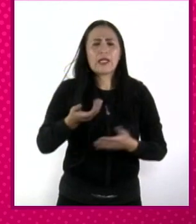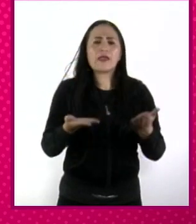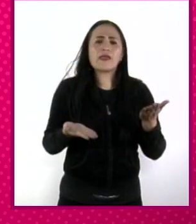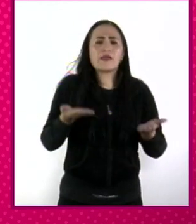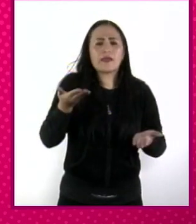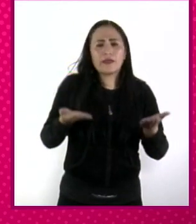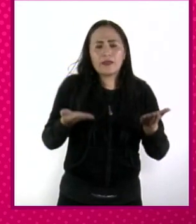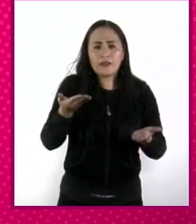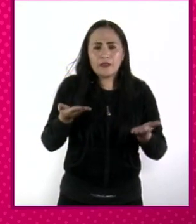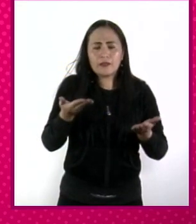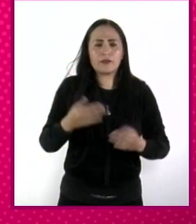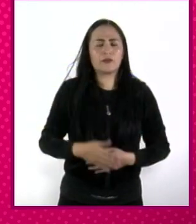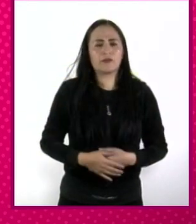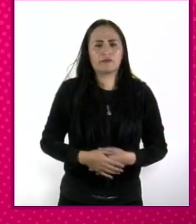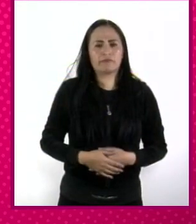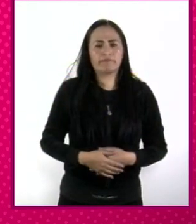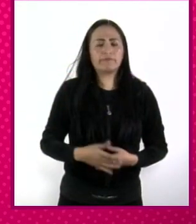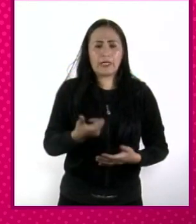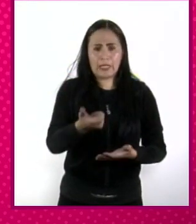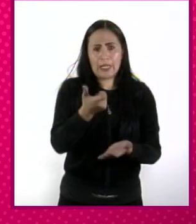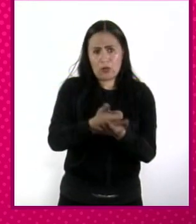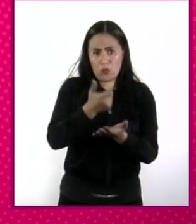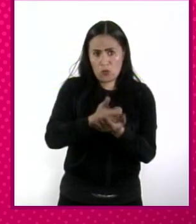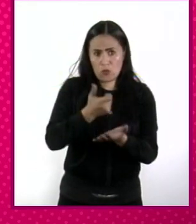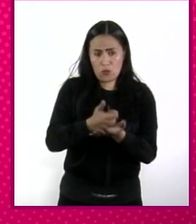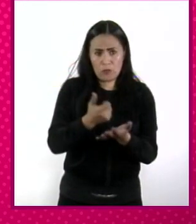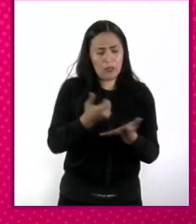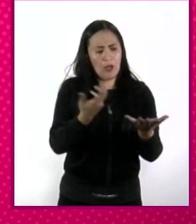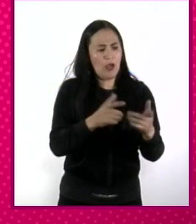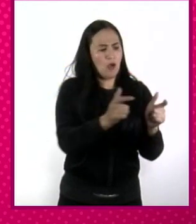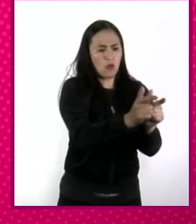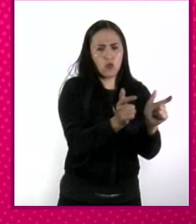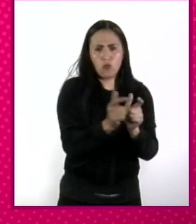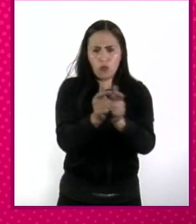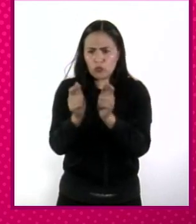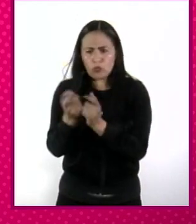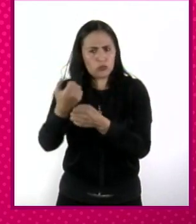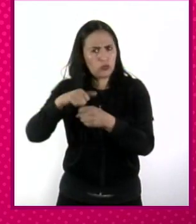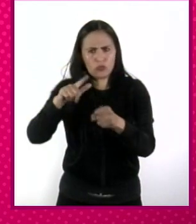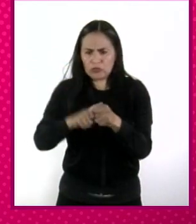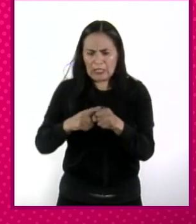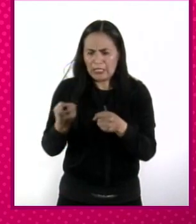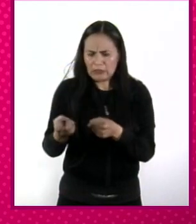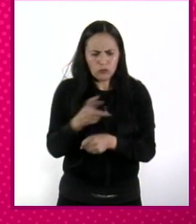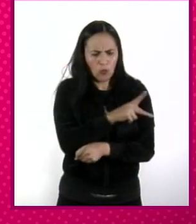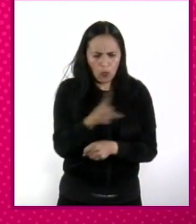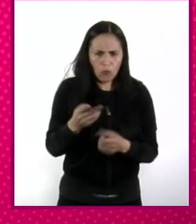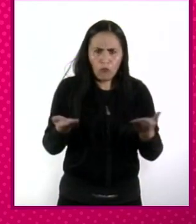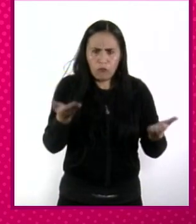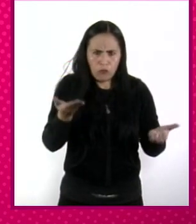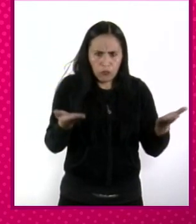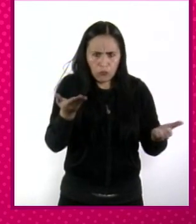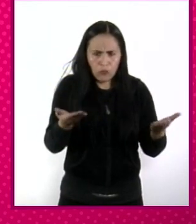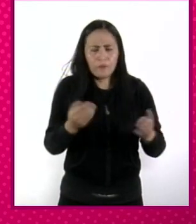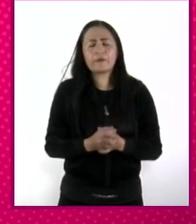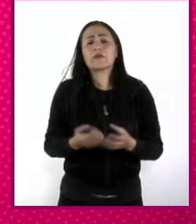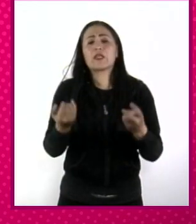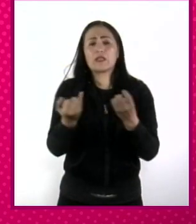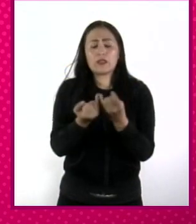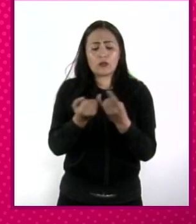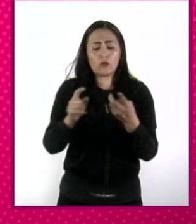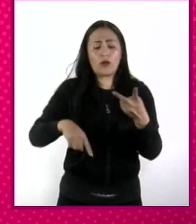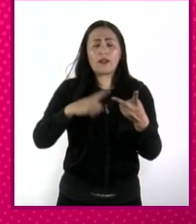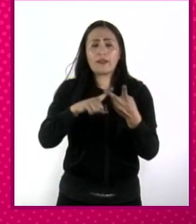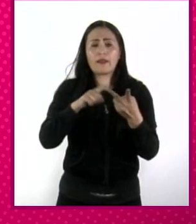equilibrar la situación económica de todas las clases sociales. Una segunda parte de los estados de bienestar son los